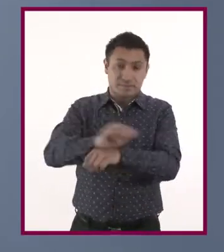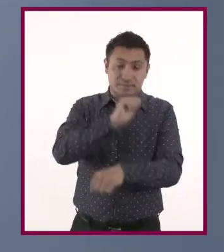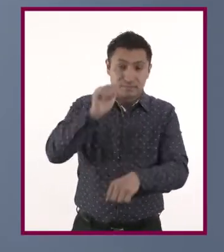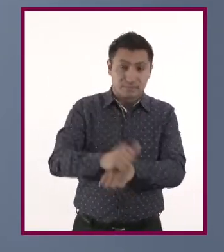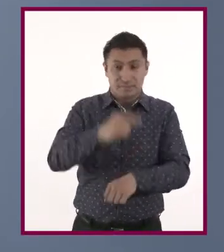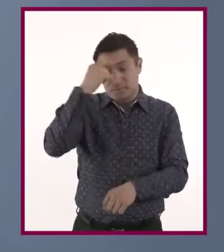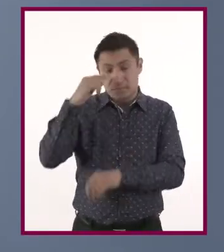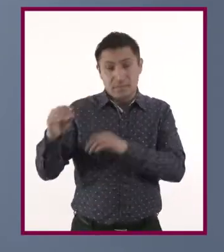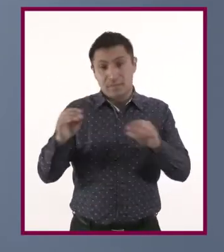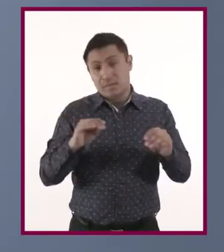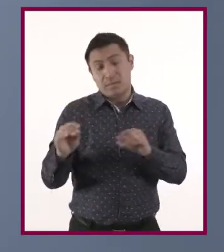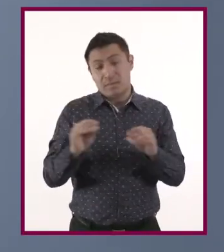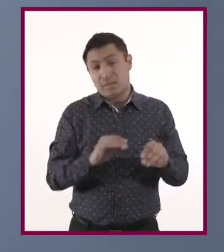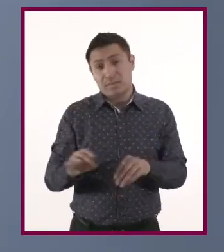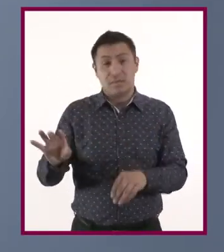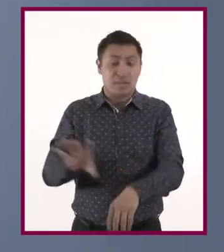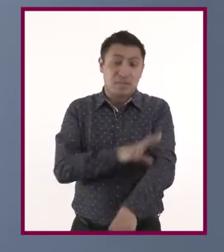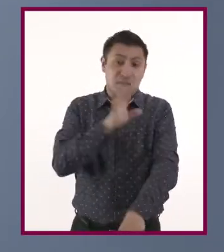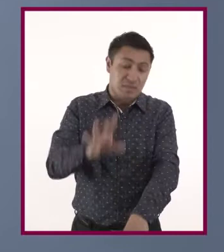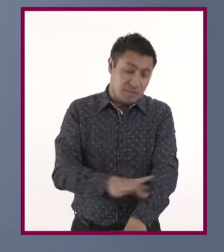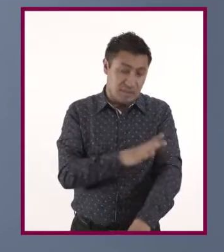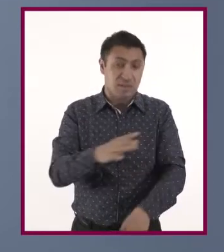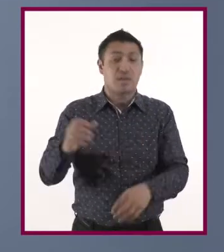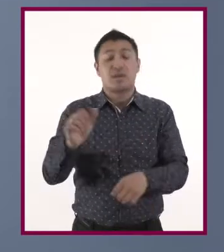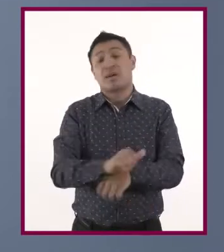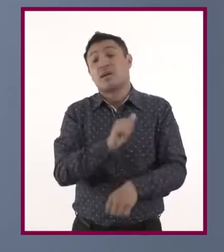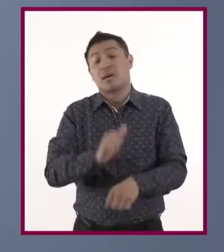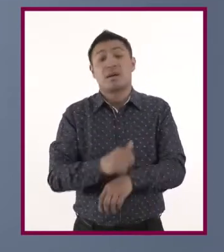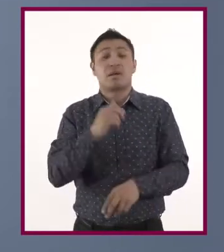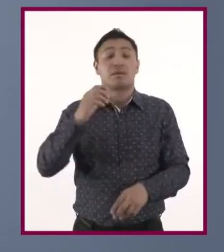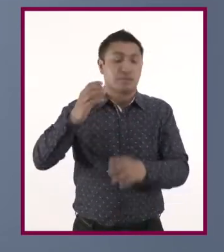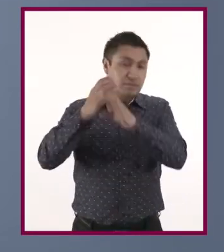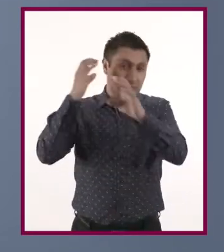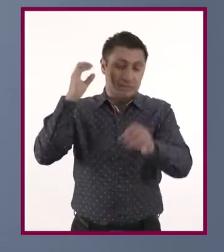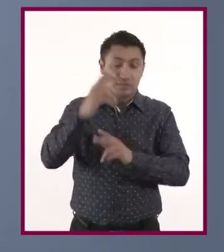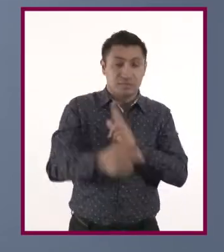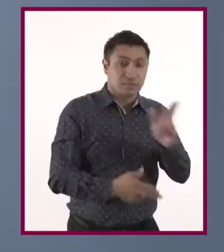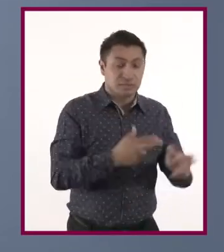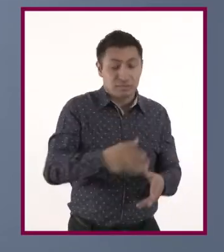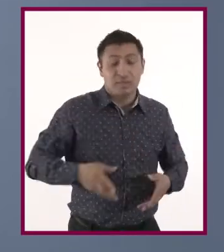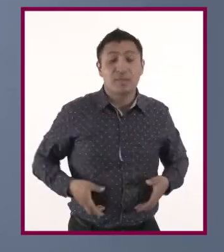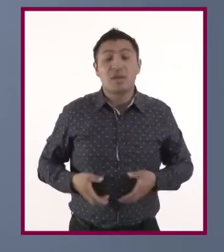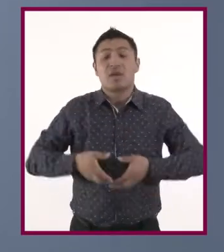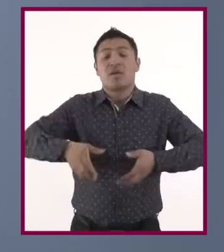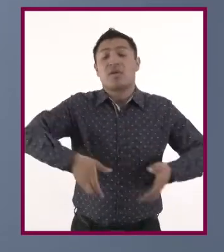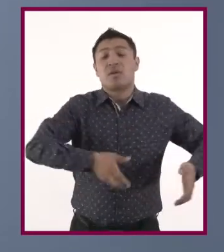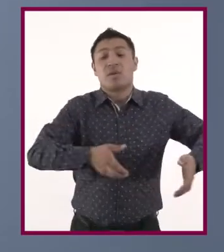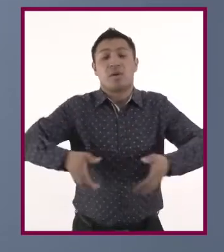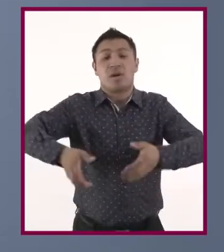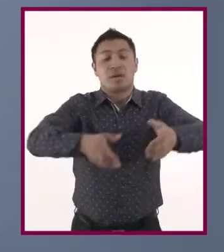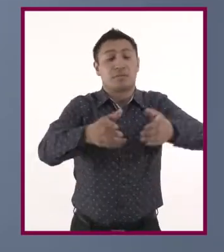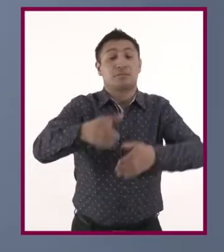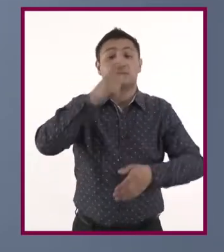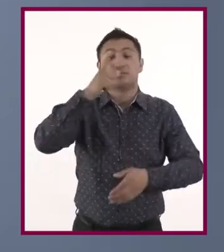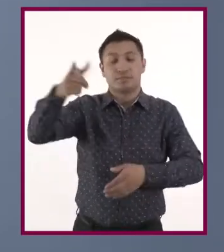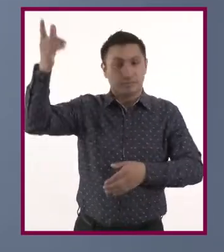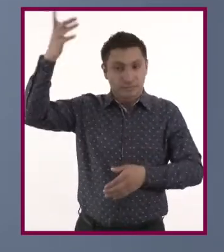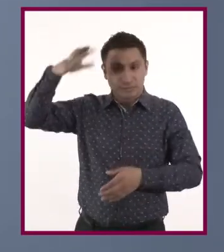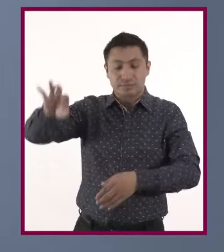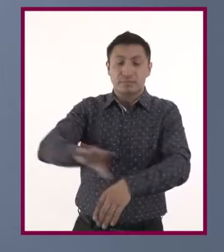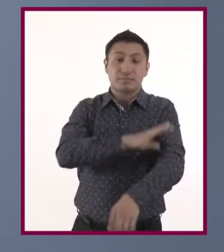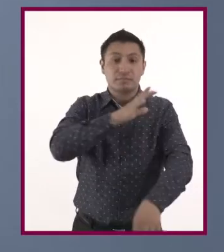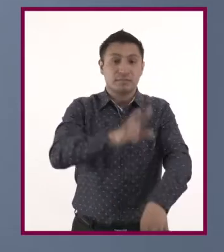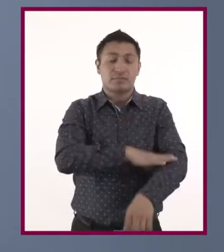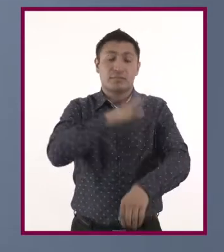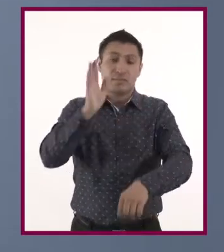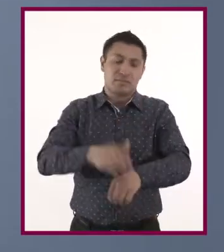moverse usando energía solar, desde carros, autobuses, trenes, incluso carreteras acondicionadas con luz solar. Electricidad. Es